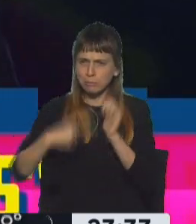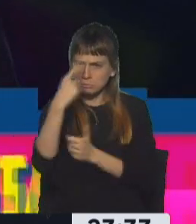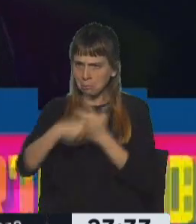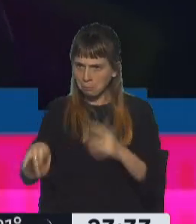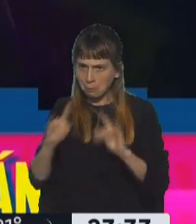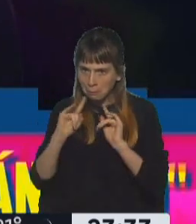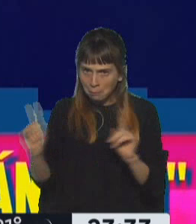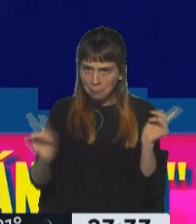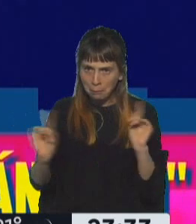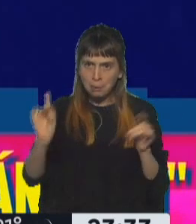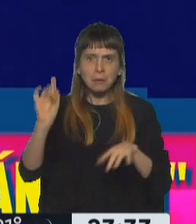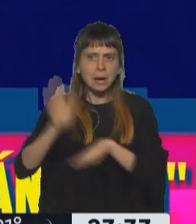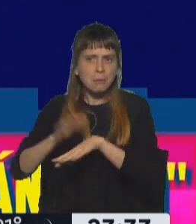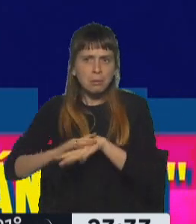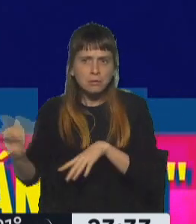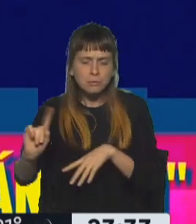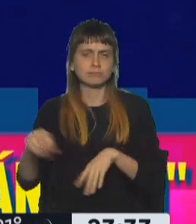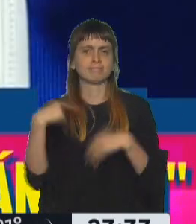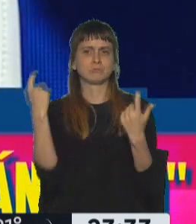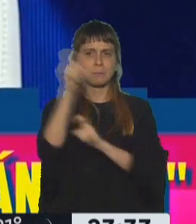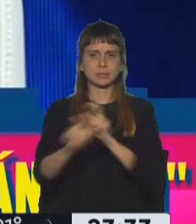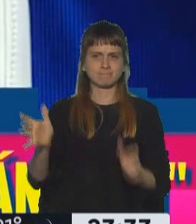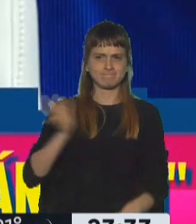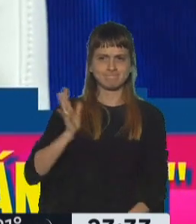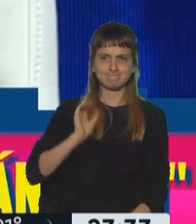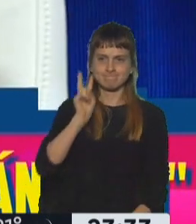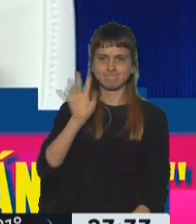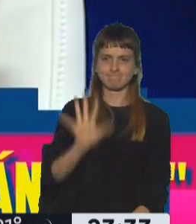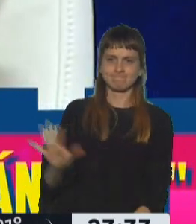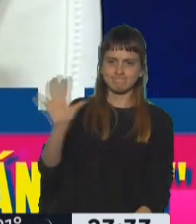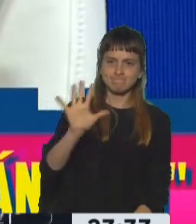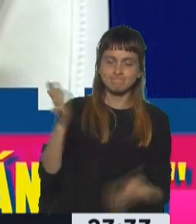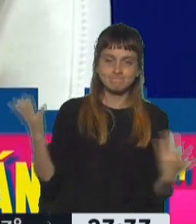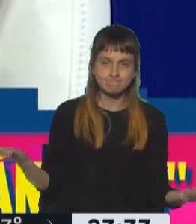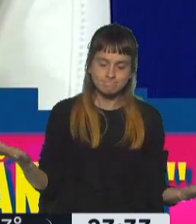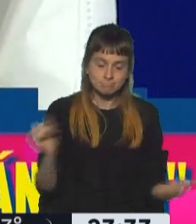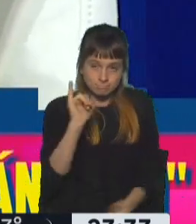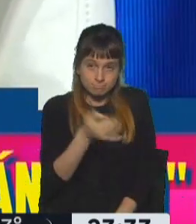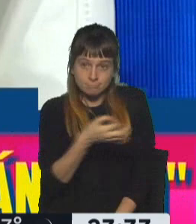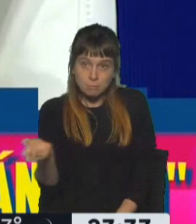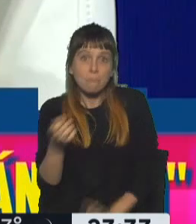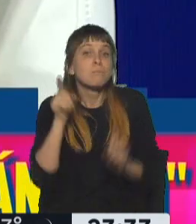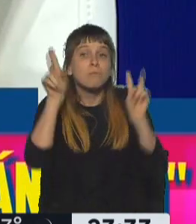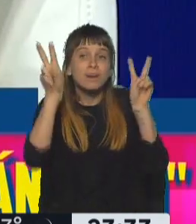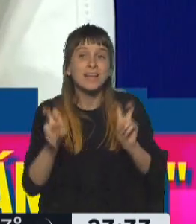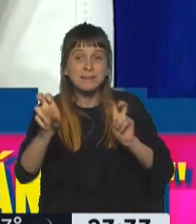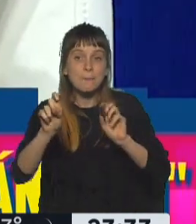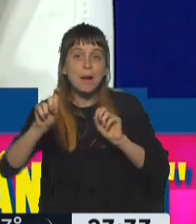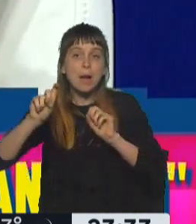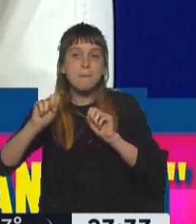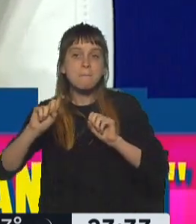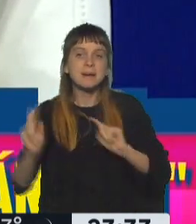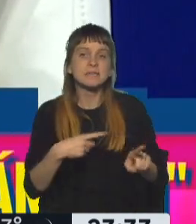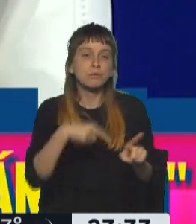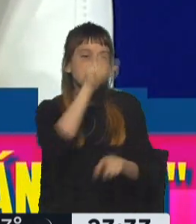Y mucha gente se asustó. Asusta esto. Y por supuesto, porque esta ya no es una cuestión solamente de persecución a una